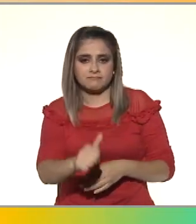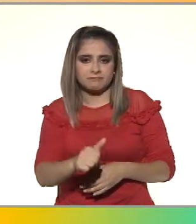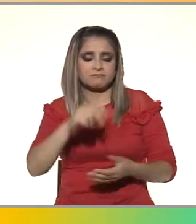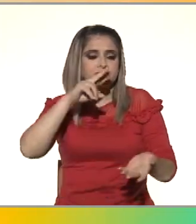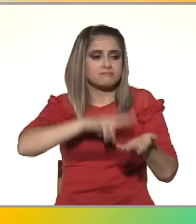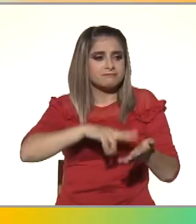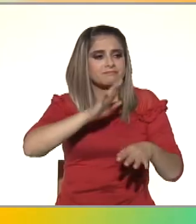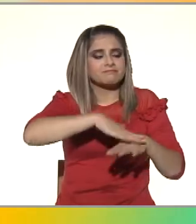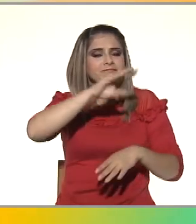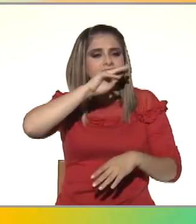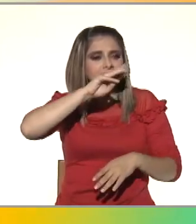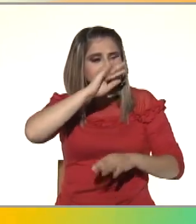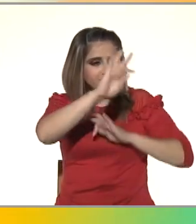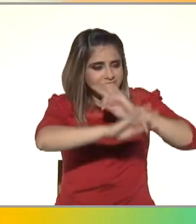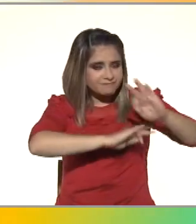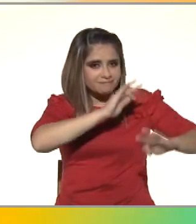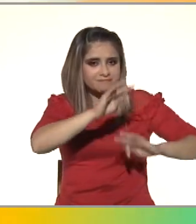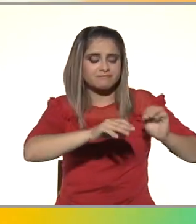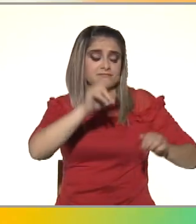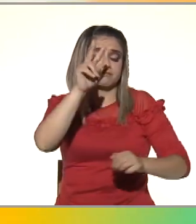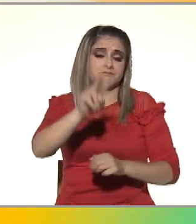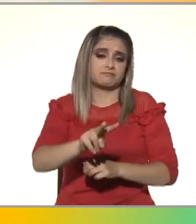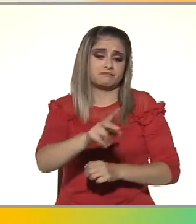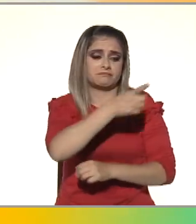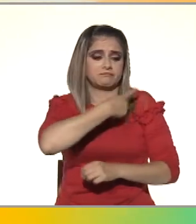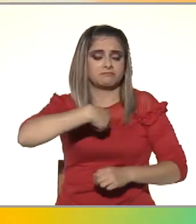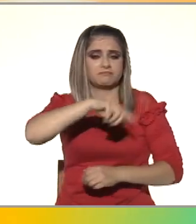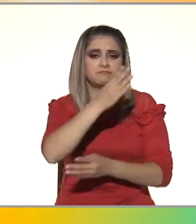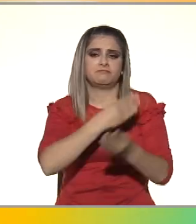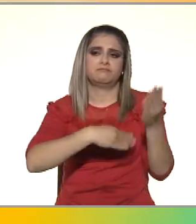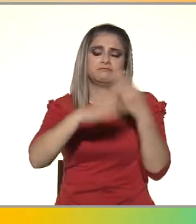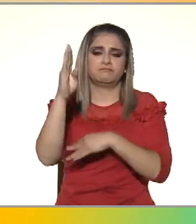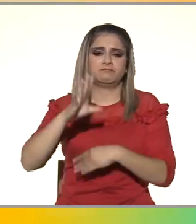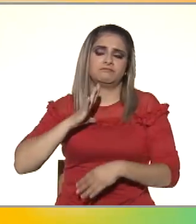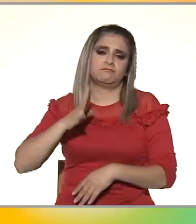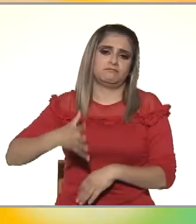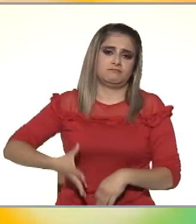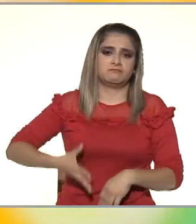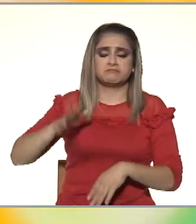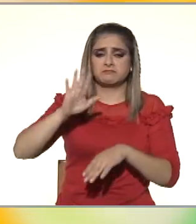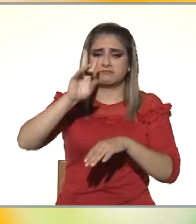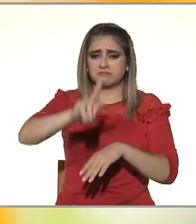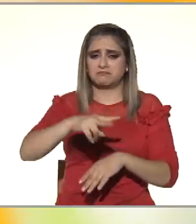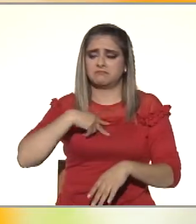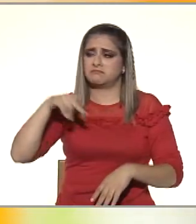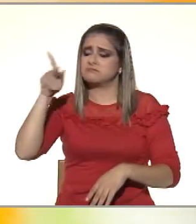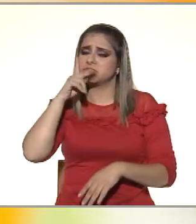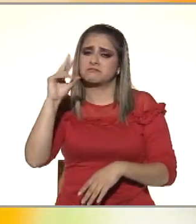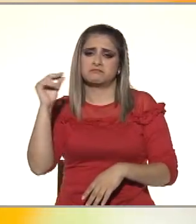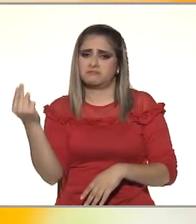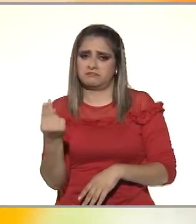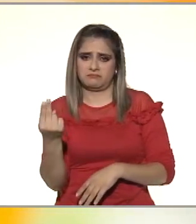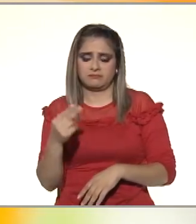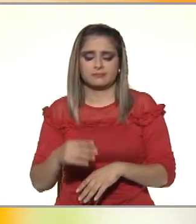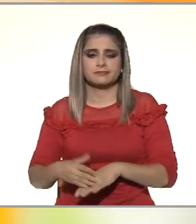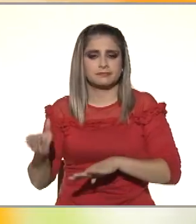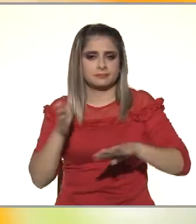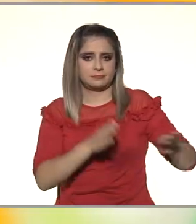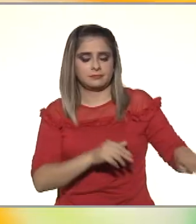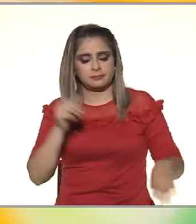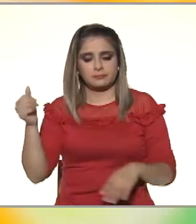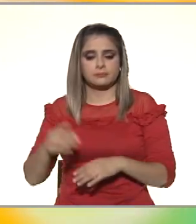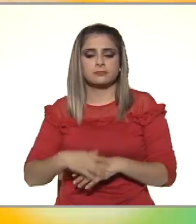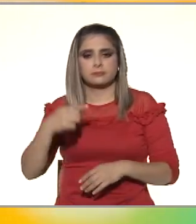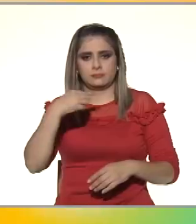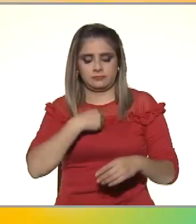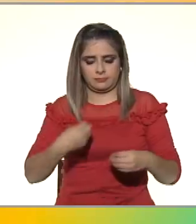mi mamá y sí, salir adelante orgullosos de no haberlo necesitado. Anónimo. Yo